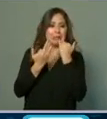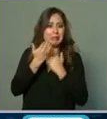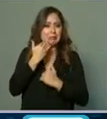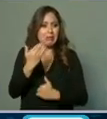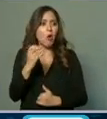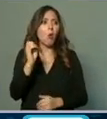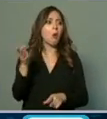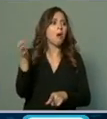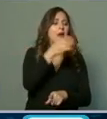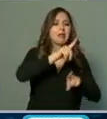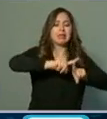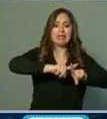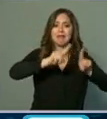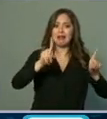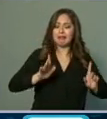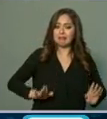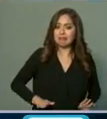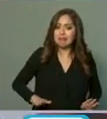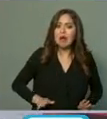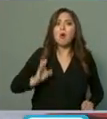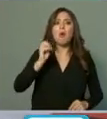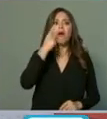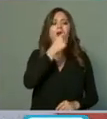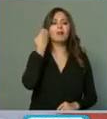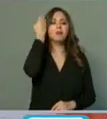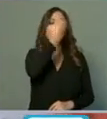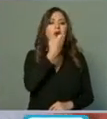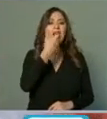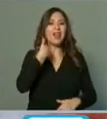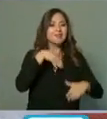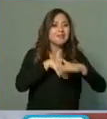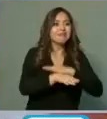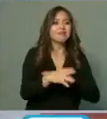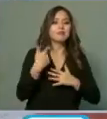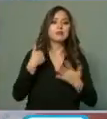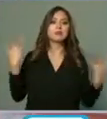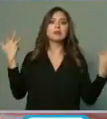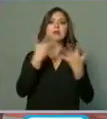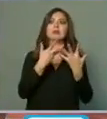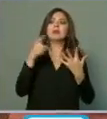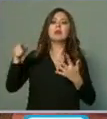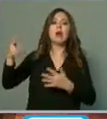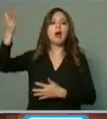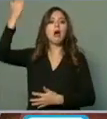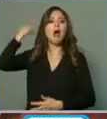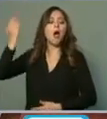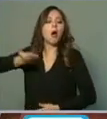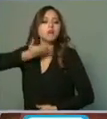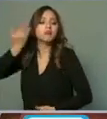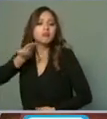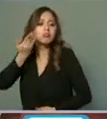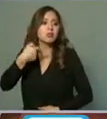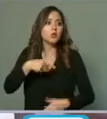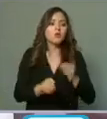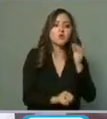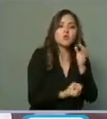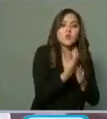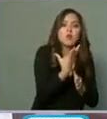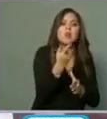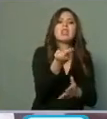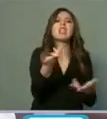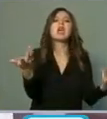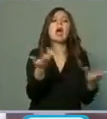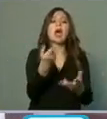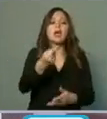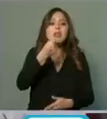trataba el otro, o que las condiciones en la escuela tal vez no sean tan amigables como ya estábamos acostumbrados porque ya la vivíamos. ¿Qué podemos hacer para que el niño pueda